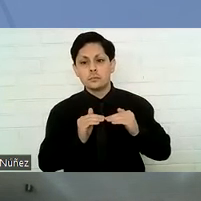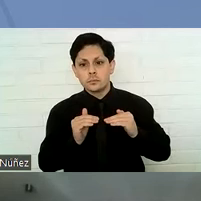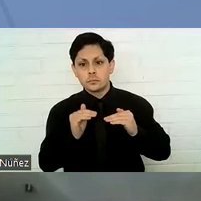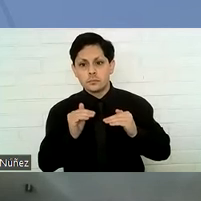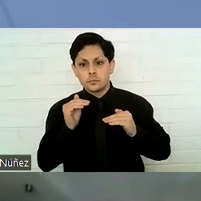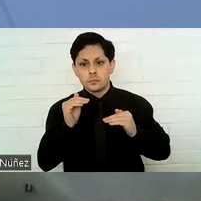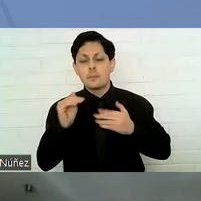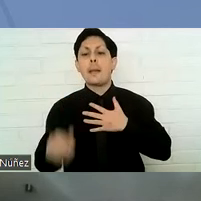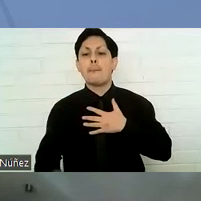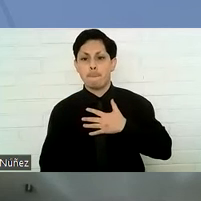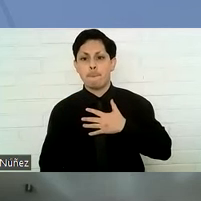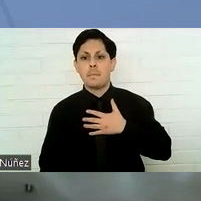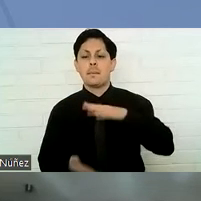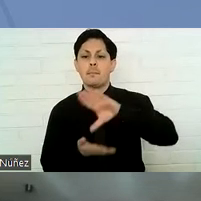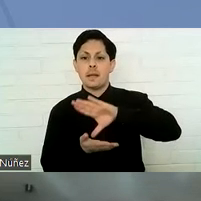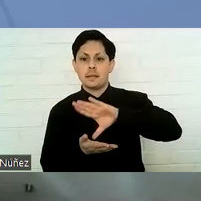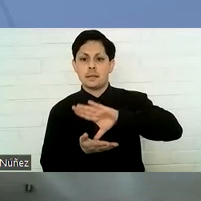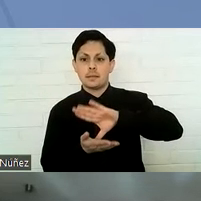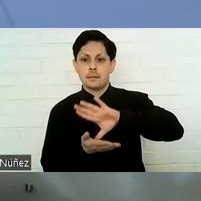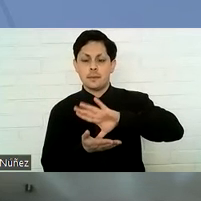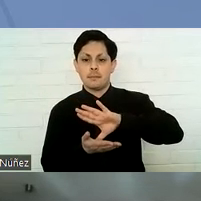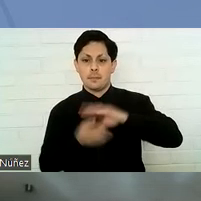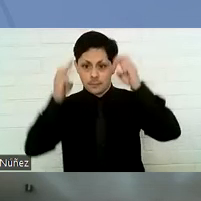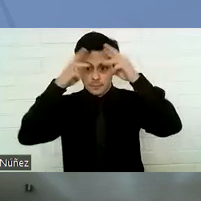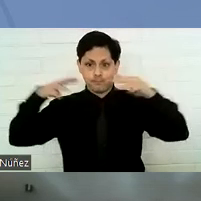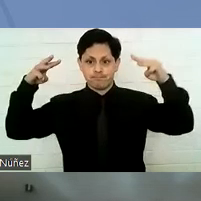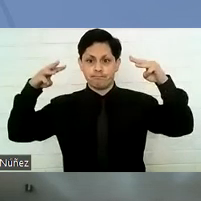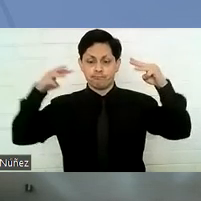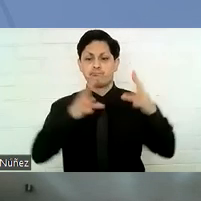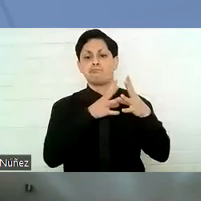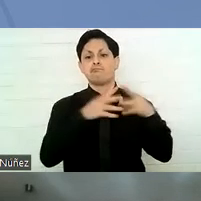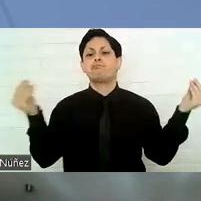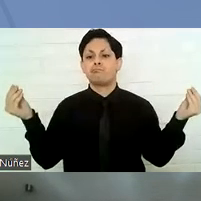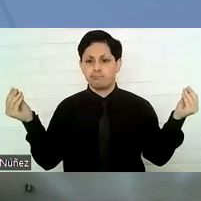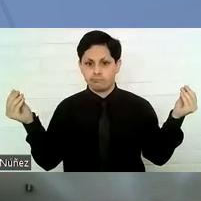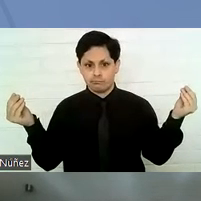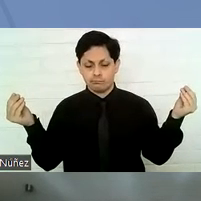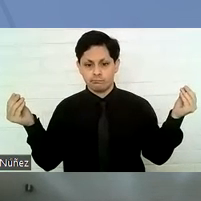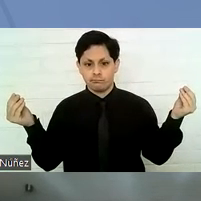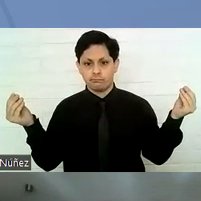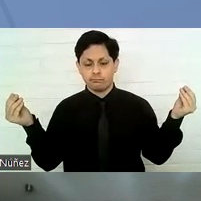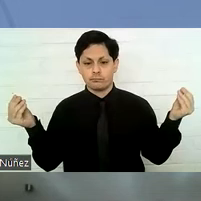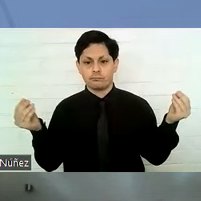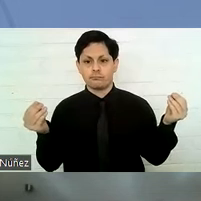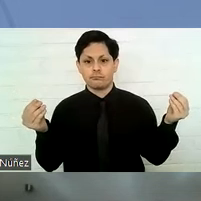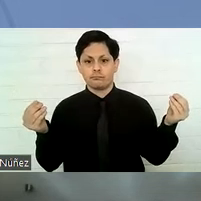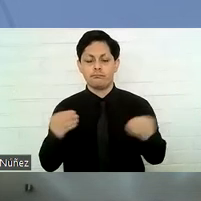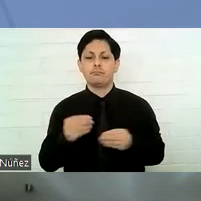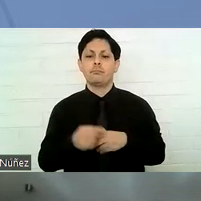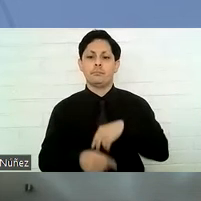mi país, de manera específica, se ha perdido esta función de gestoría. Estos son